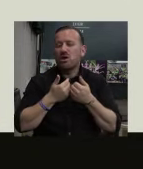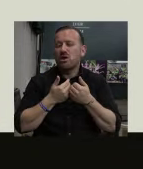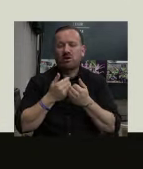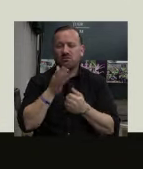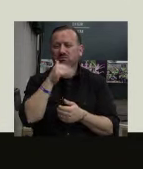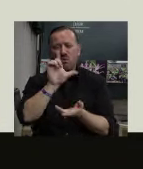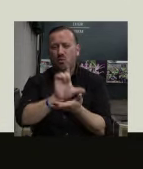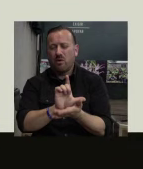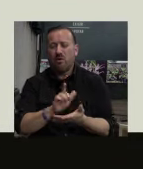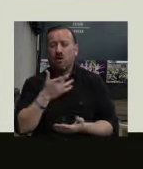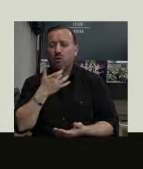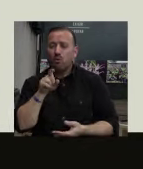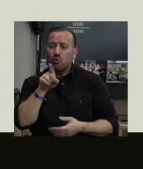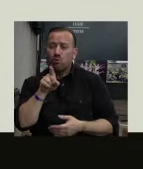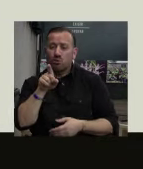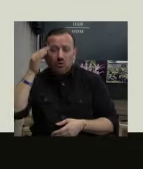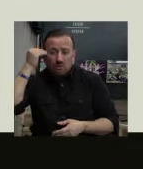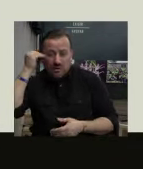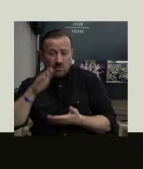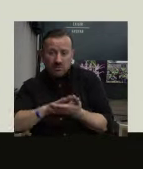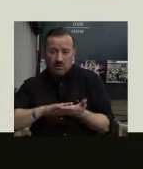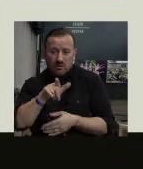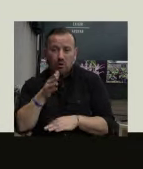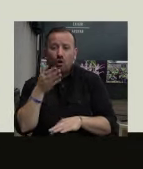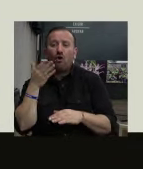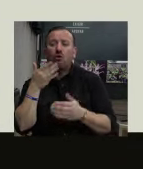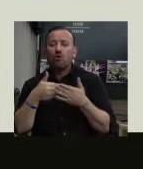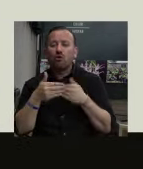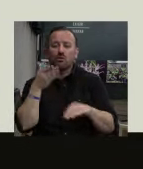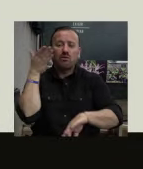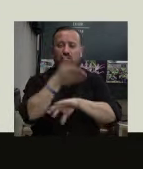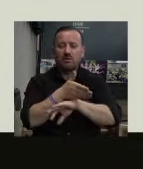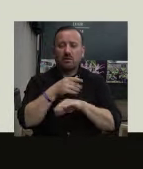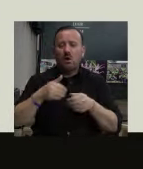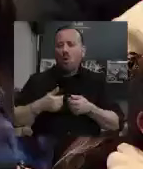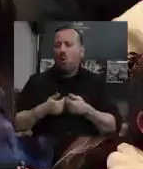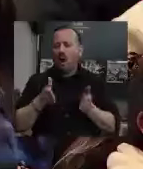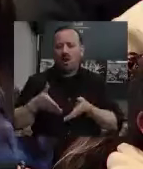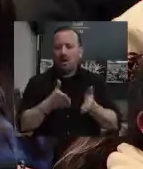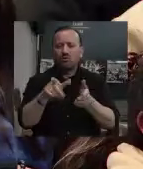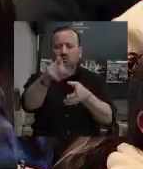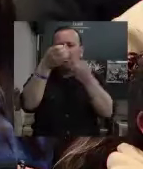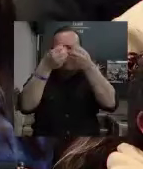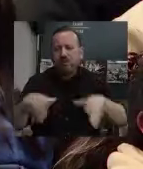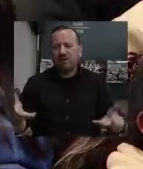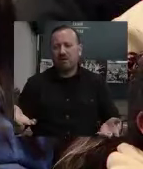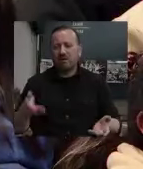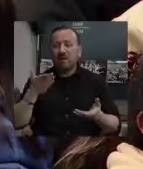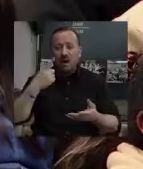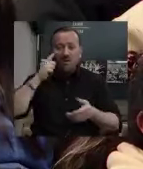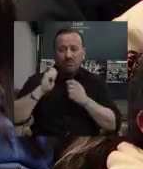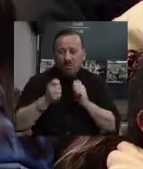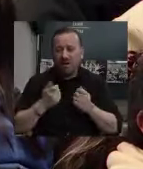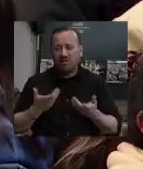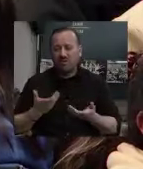parte porque cuando tú no sabes a dónde vas pues cualquier camino te extravía Ese es el peligro de